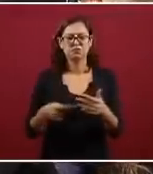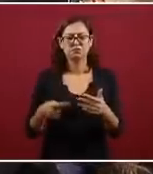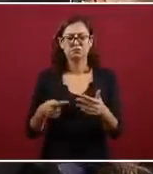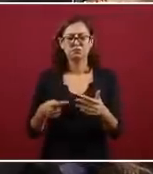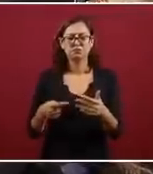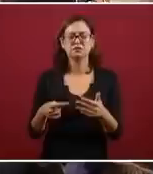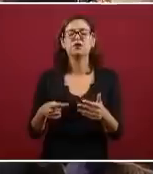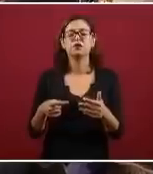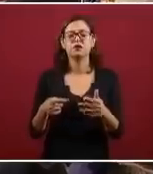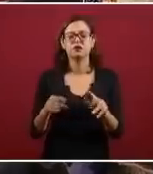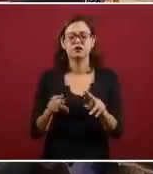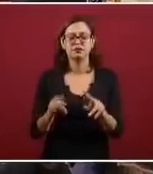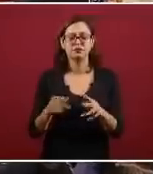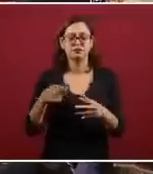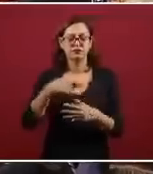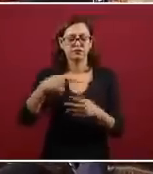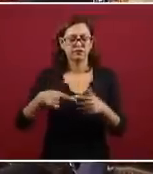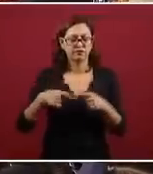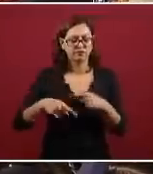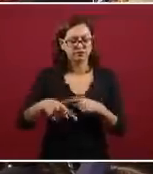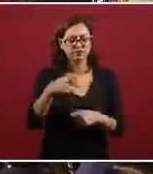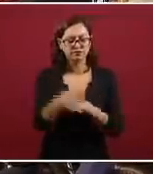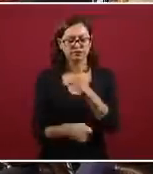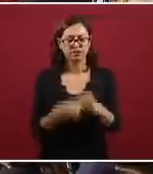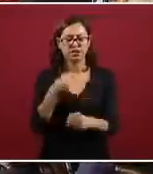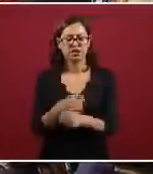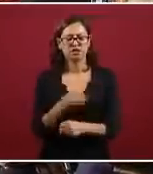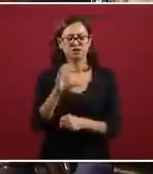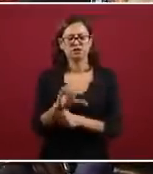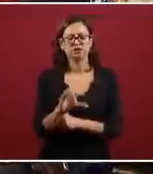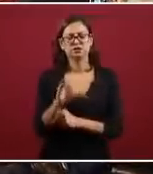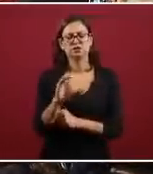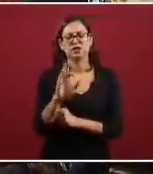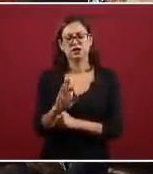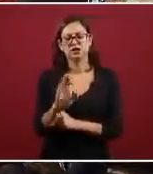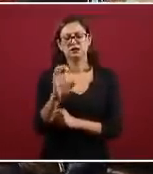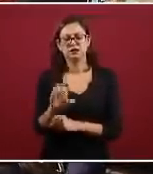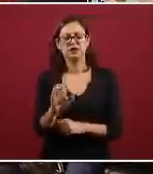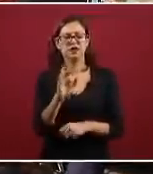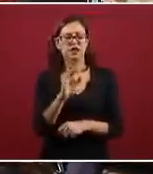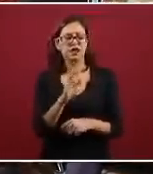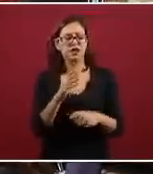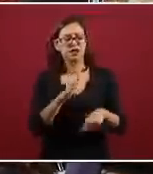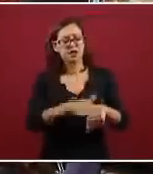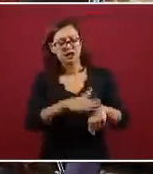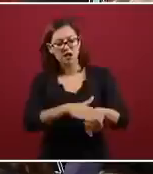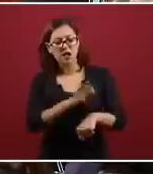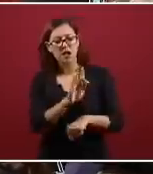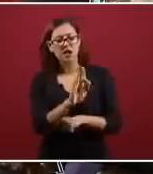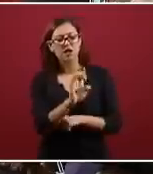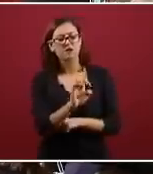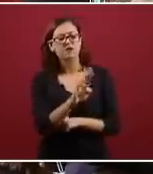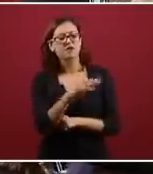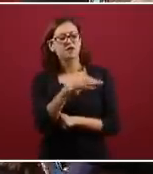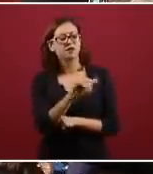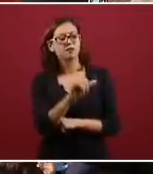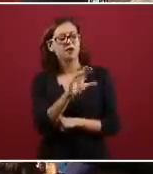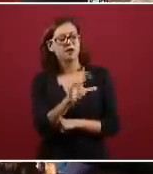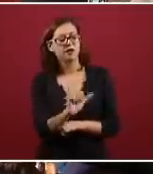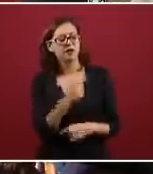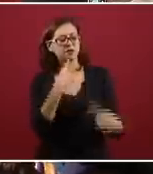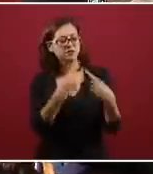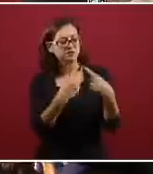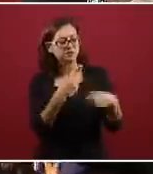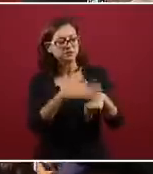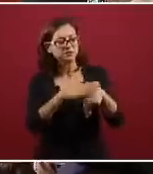Entre febrero y marzo del presente año, la CFE convocó a la empresa Fermaca para informarle que bajo el marco legal